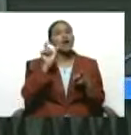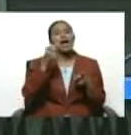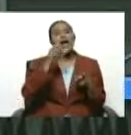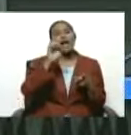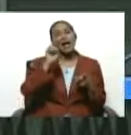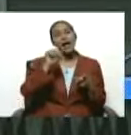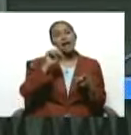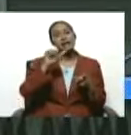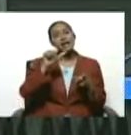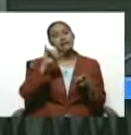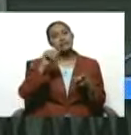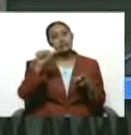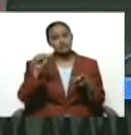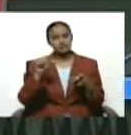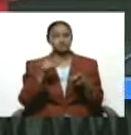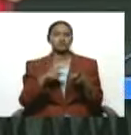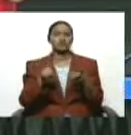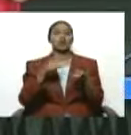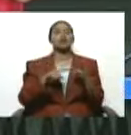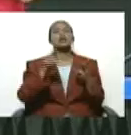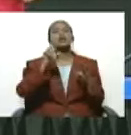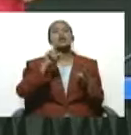Viña y nuestra Rosinés Chávez.